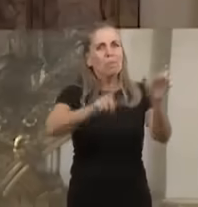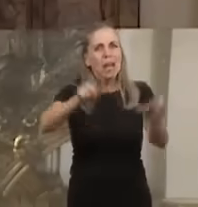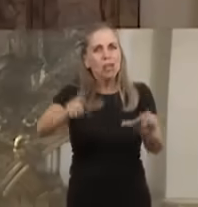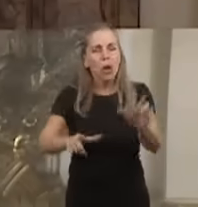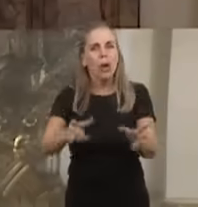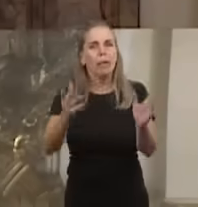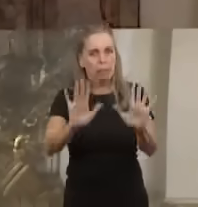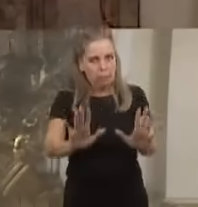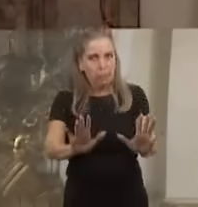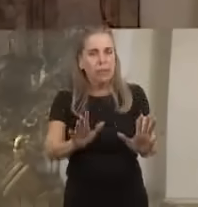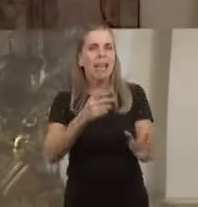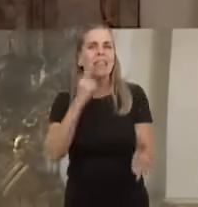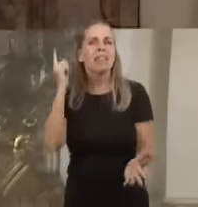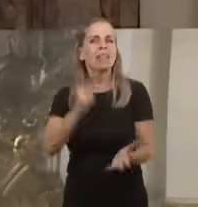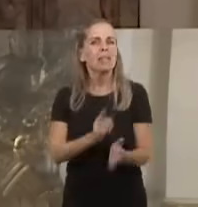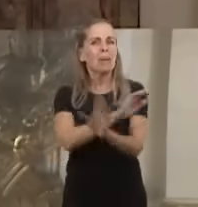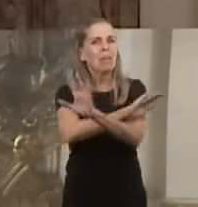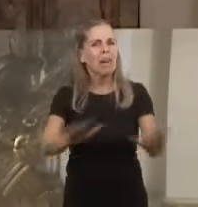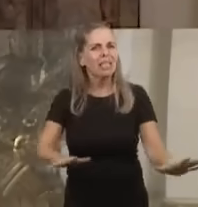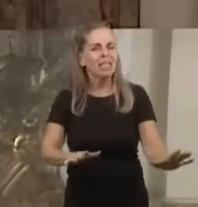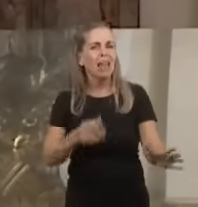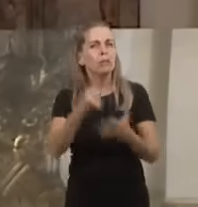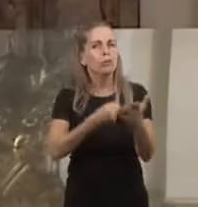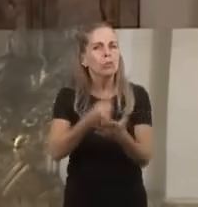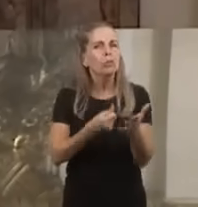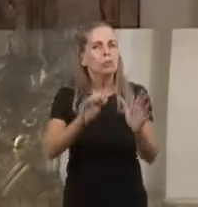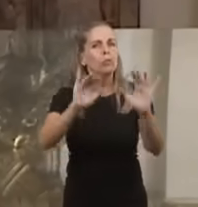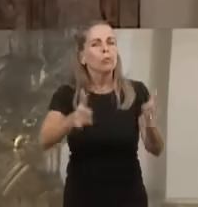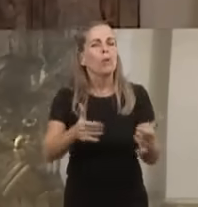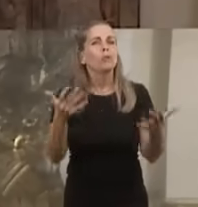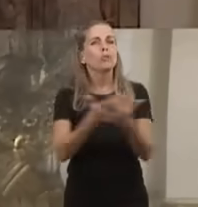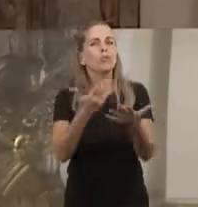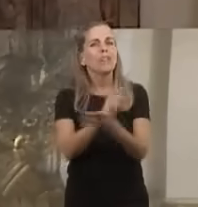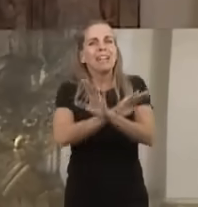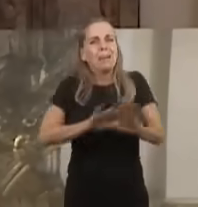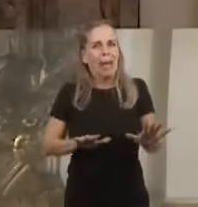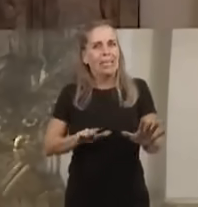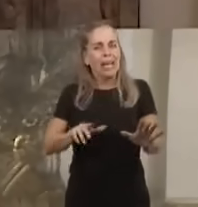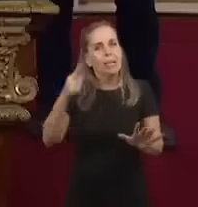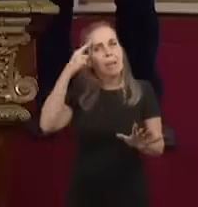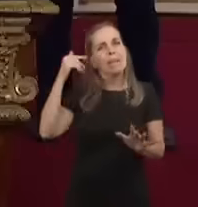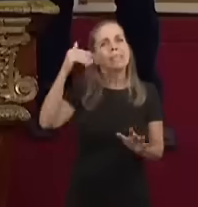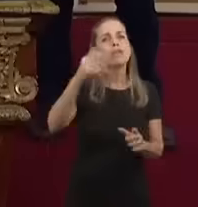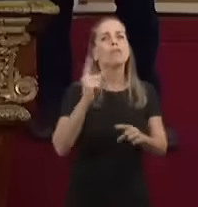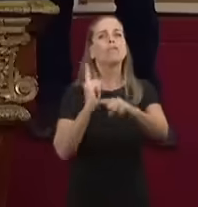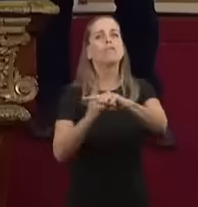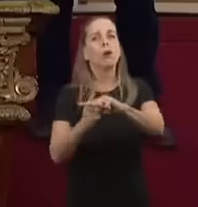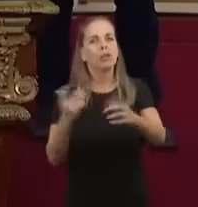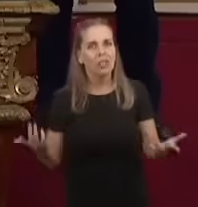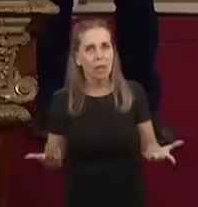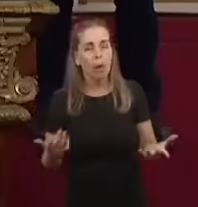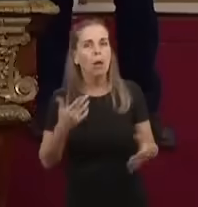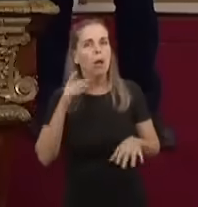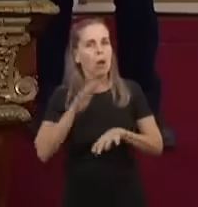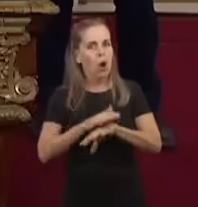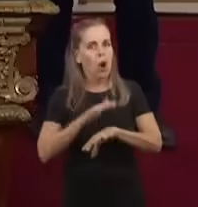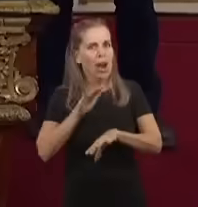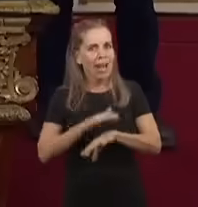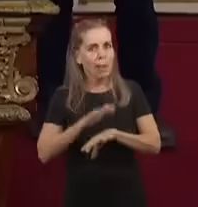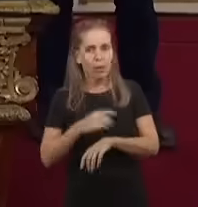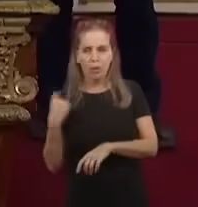abandonar la esclavitud y a emprender el largo camino por el desierto hacia la tierra prometida con el compromiso de que quienes